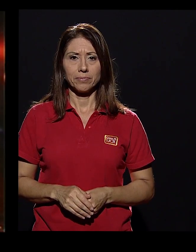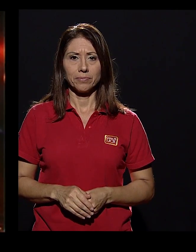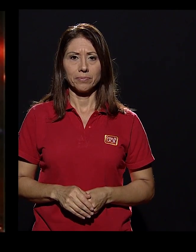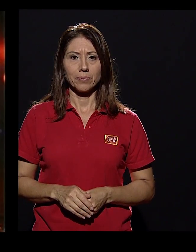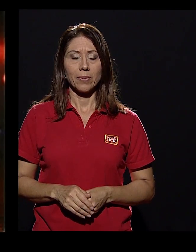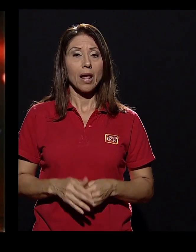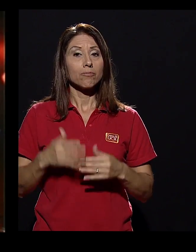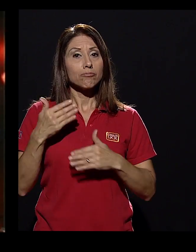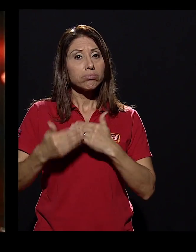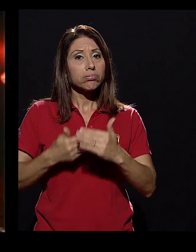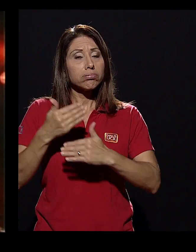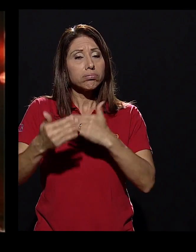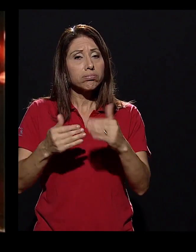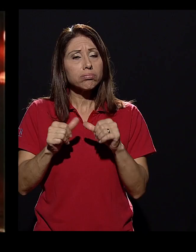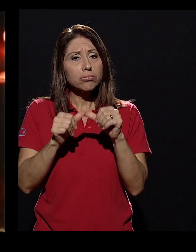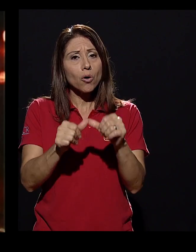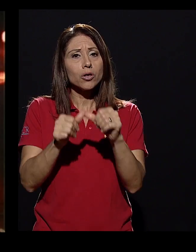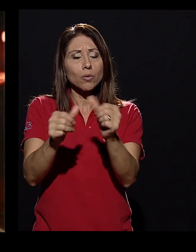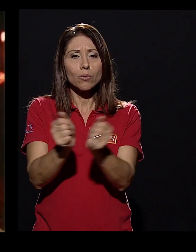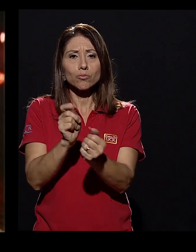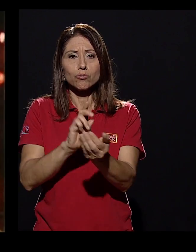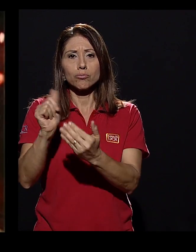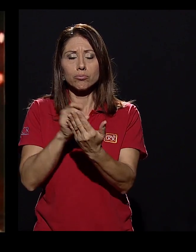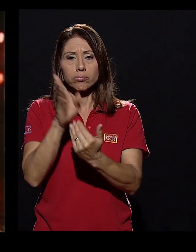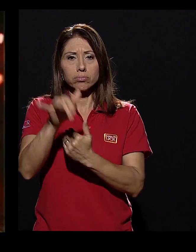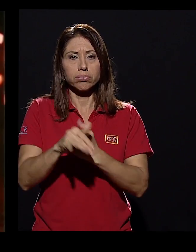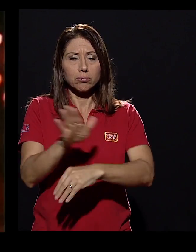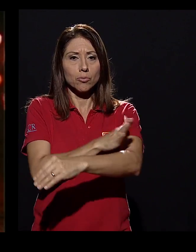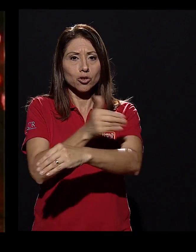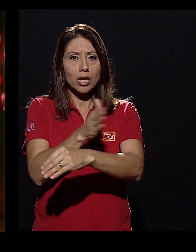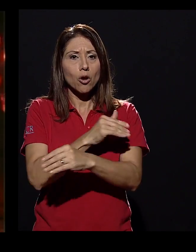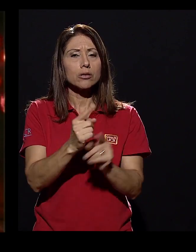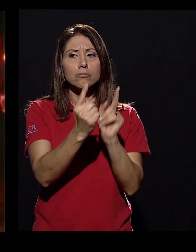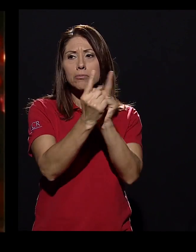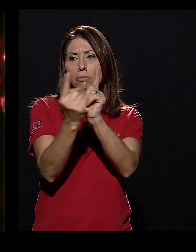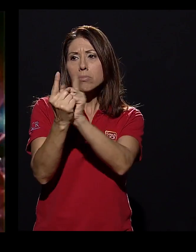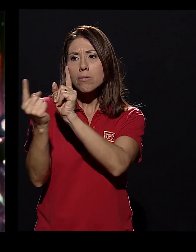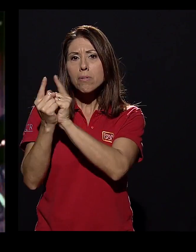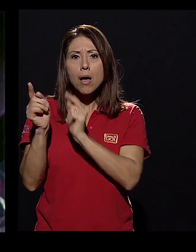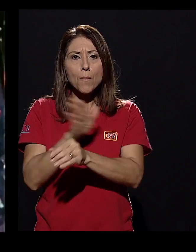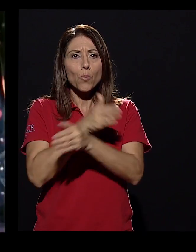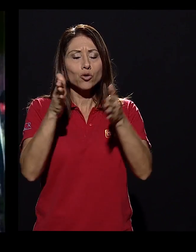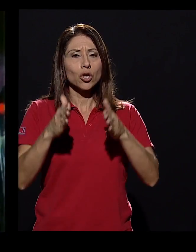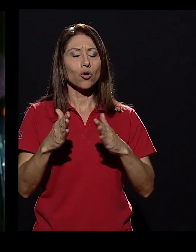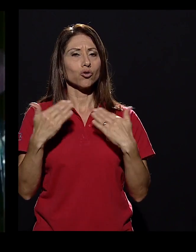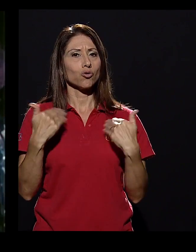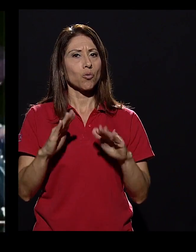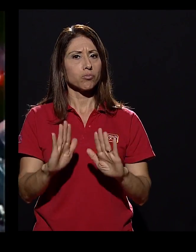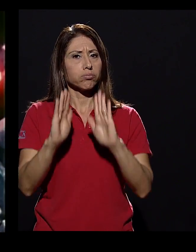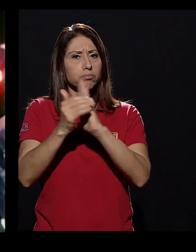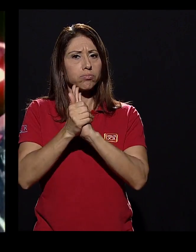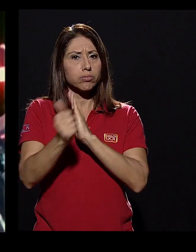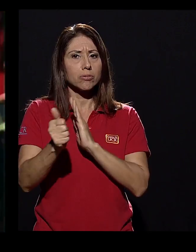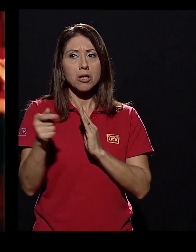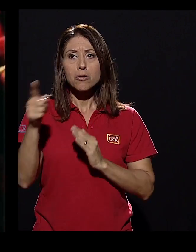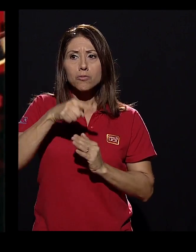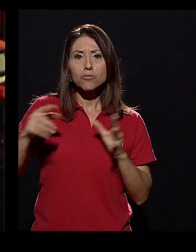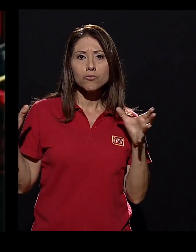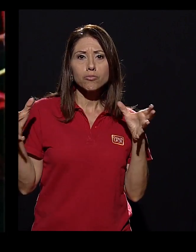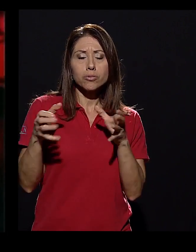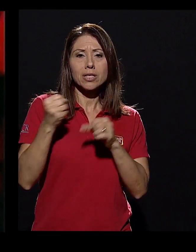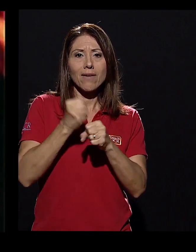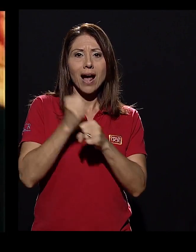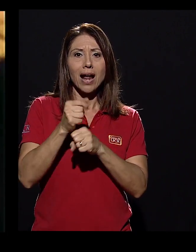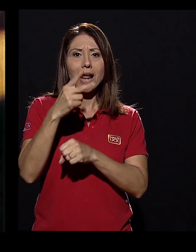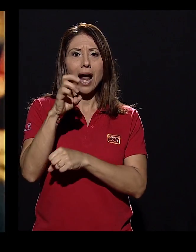A medida que continuó en otros proyectos musicales, encontró músicos talentosos con los que quiso trabajar, formando la banda de hard